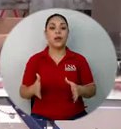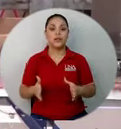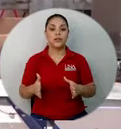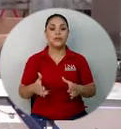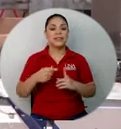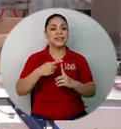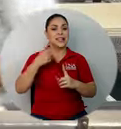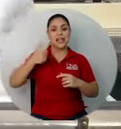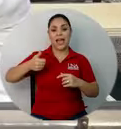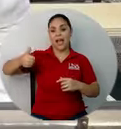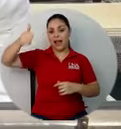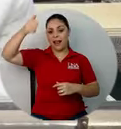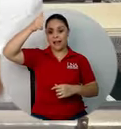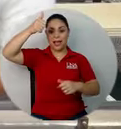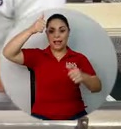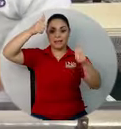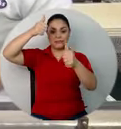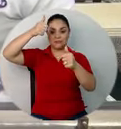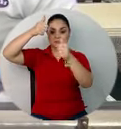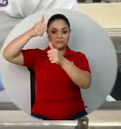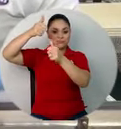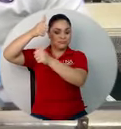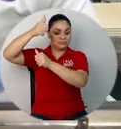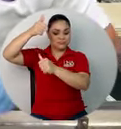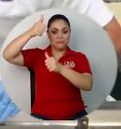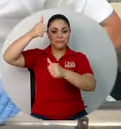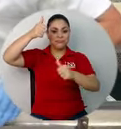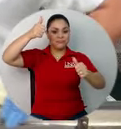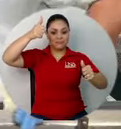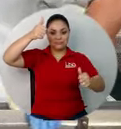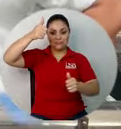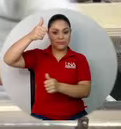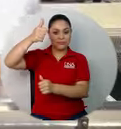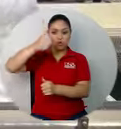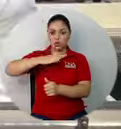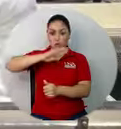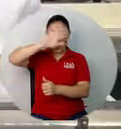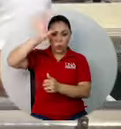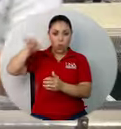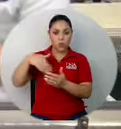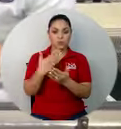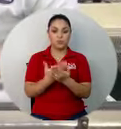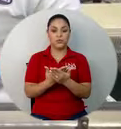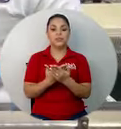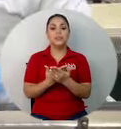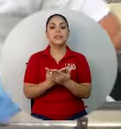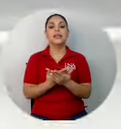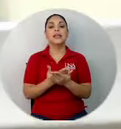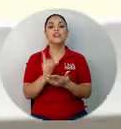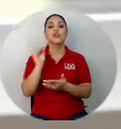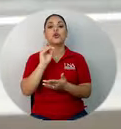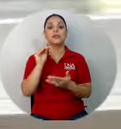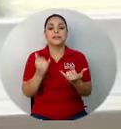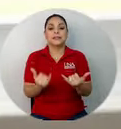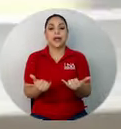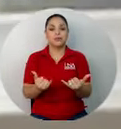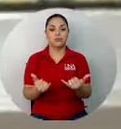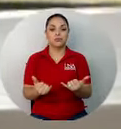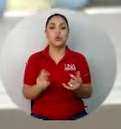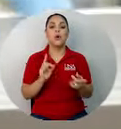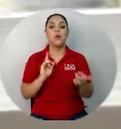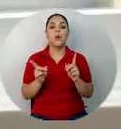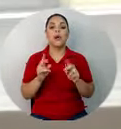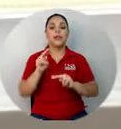alta gerencia hasta el puesto operativo y del puesto operativo hacia arriba y demás, en qué estamos, en